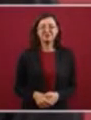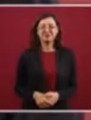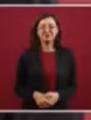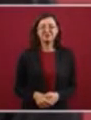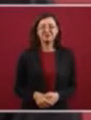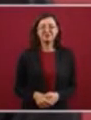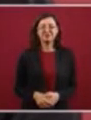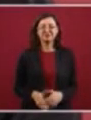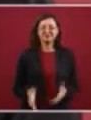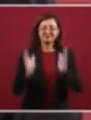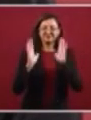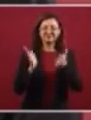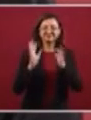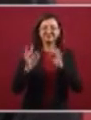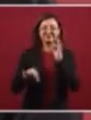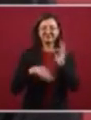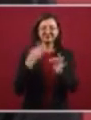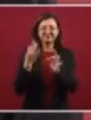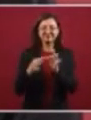que ya está